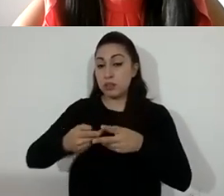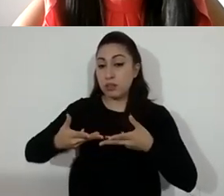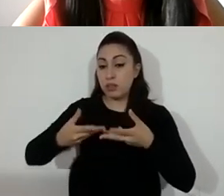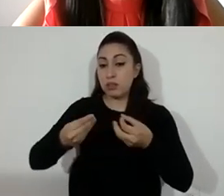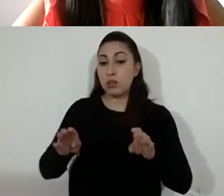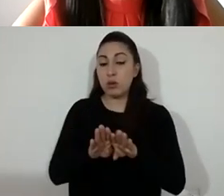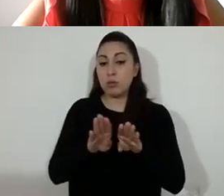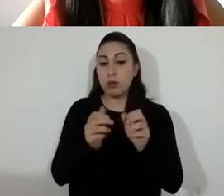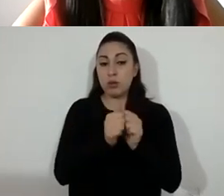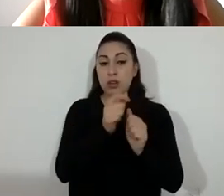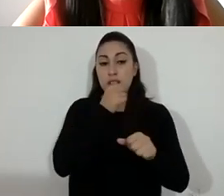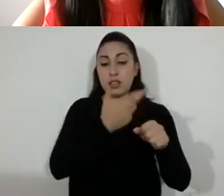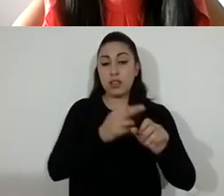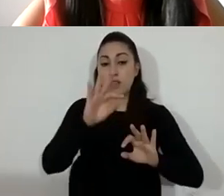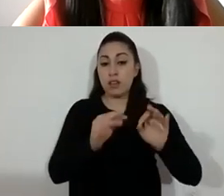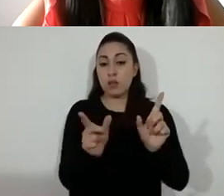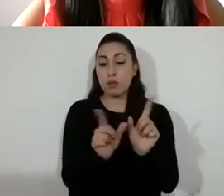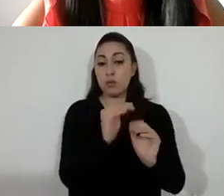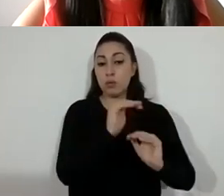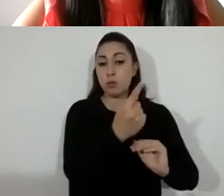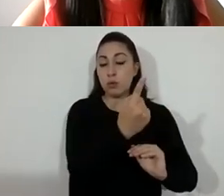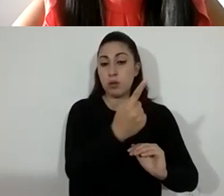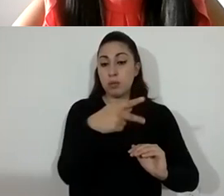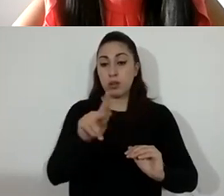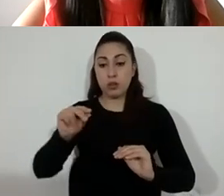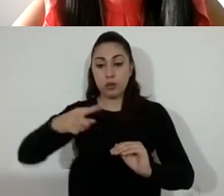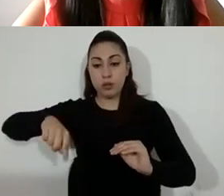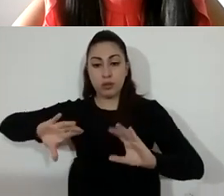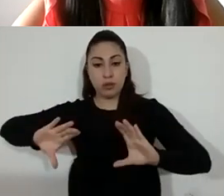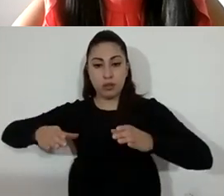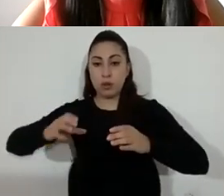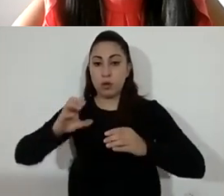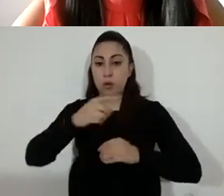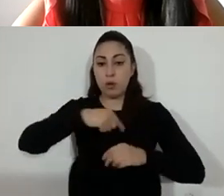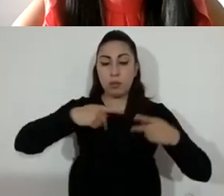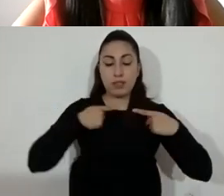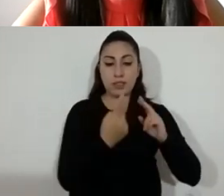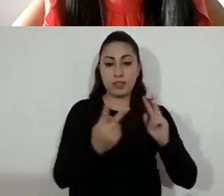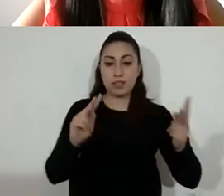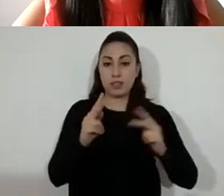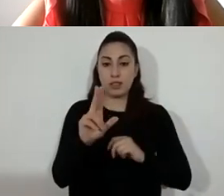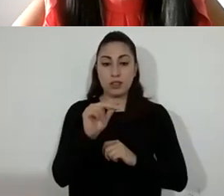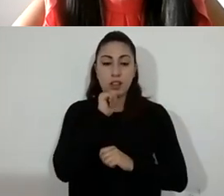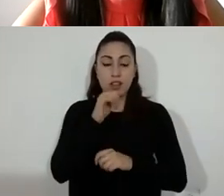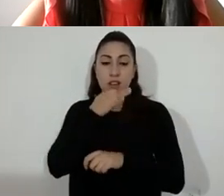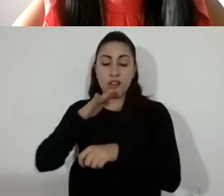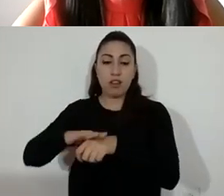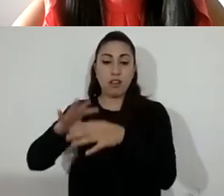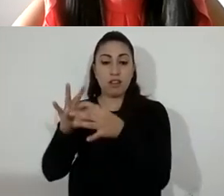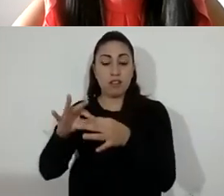Finanzas por qué lo está haciendo. No a la representación del pueblo, que somos nosotros, se